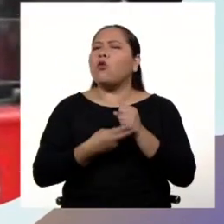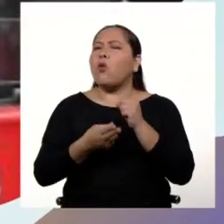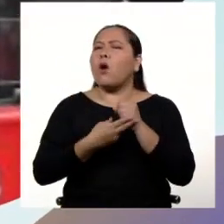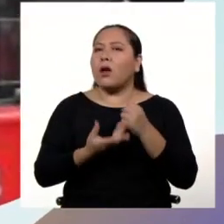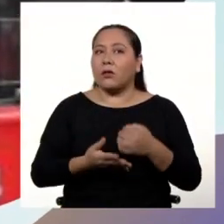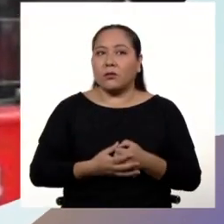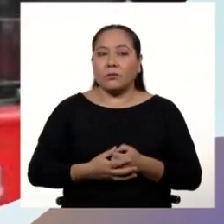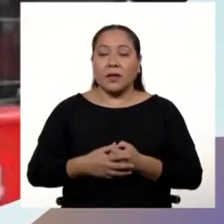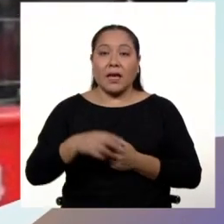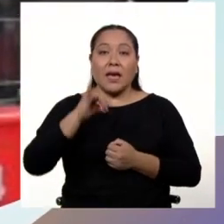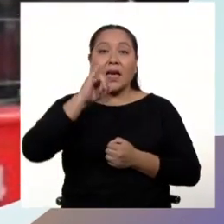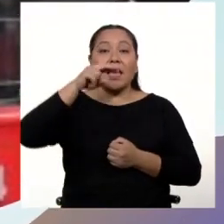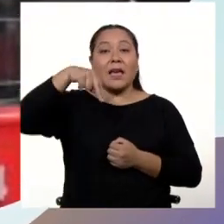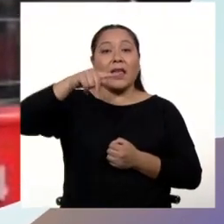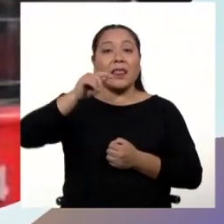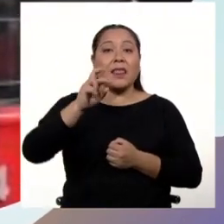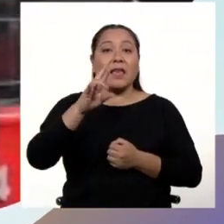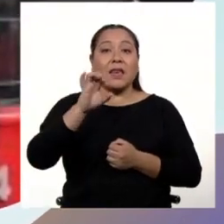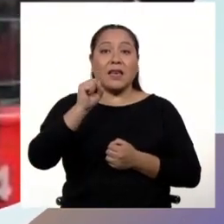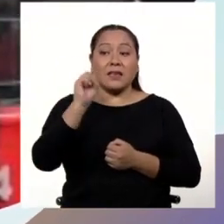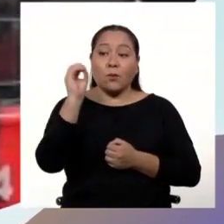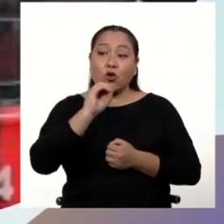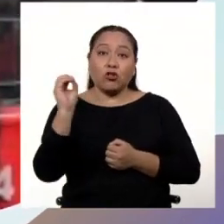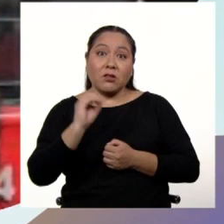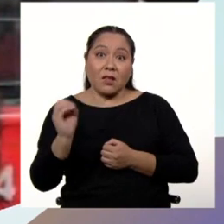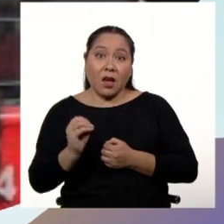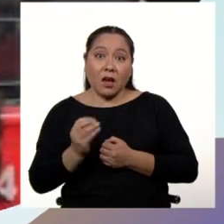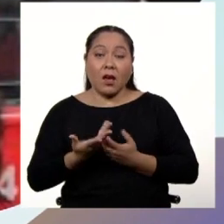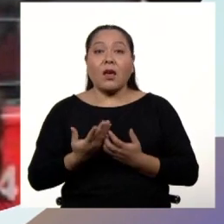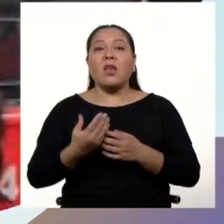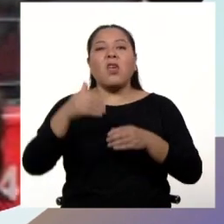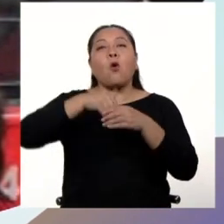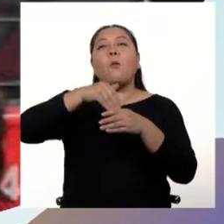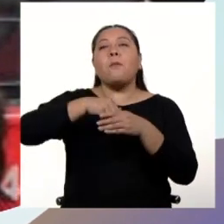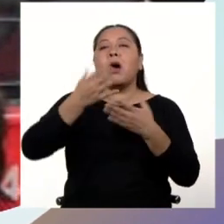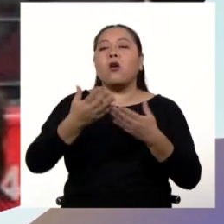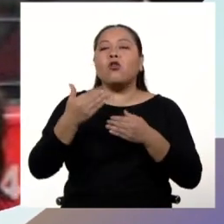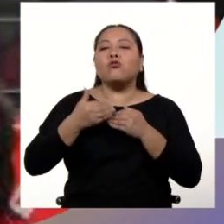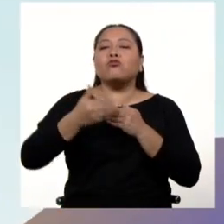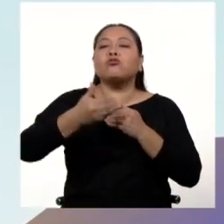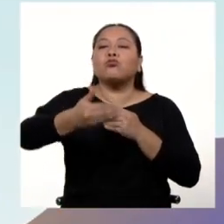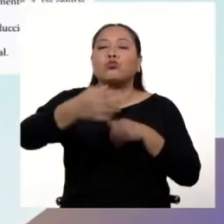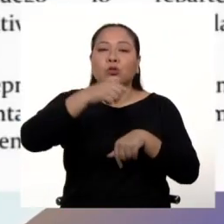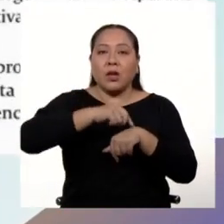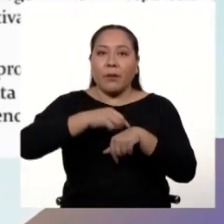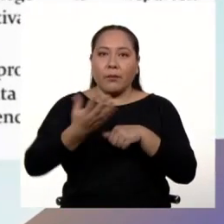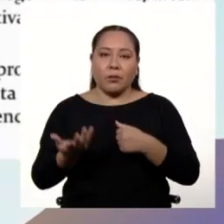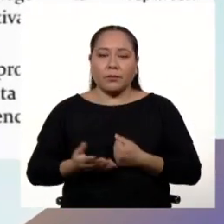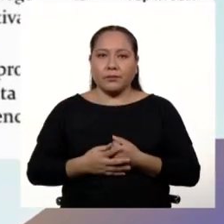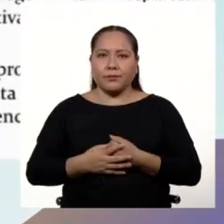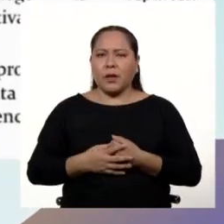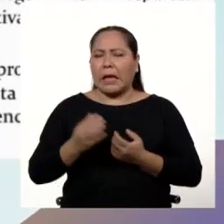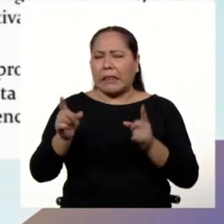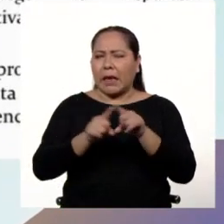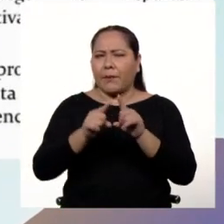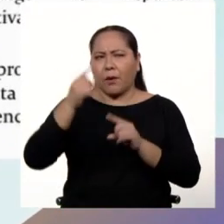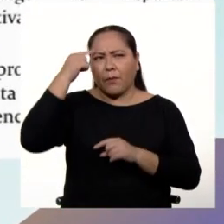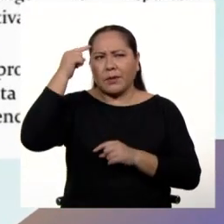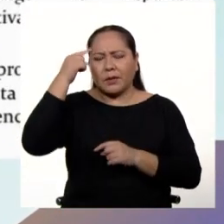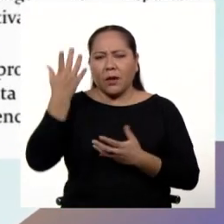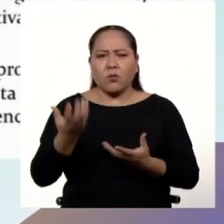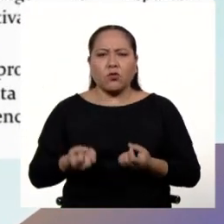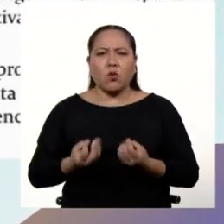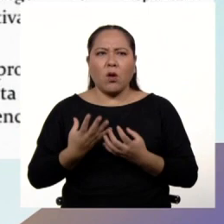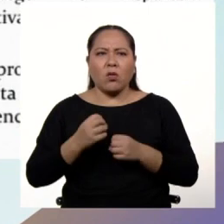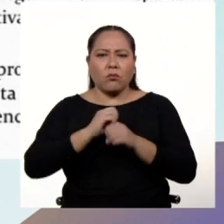El interés del préstamo de una entidad financiera en un determinado tiempo. O hemos pensado en el cultivo de